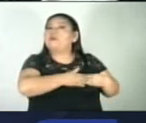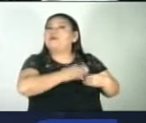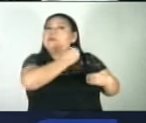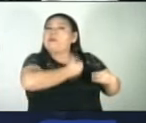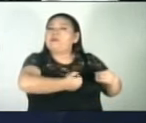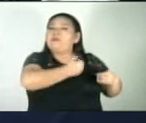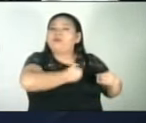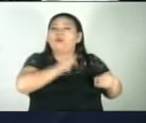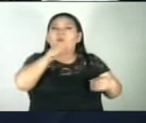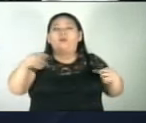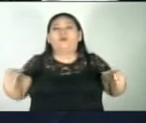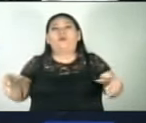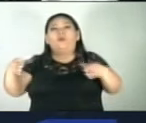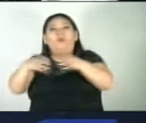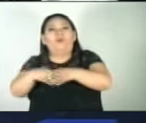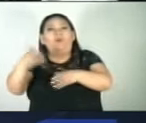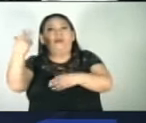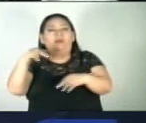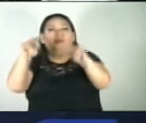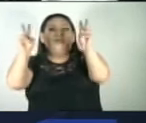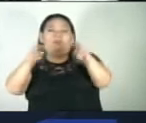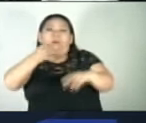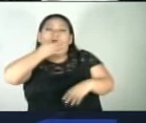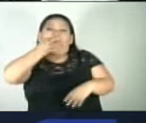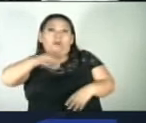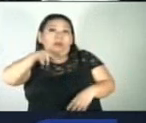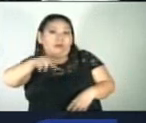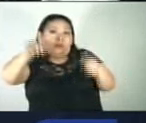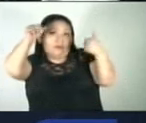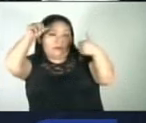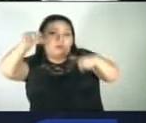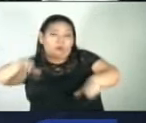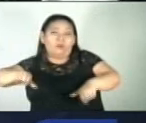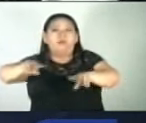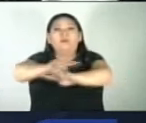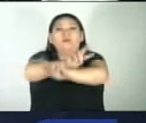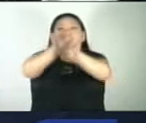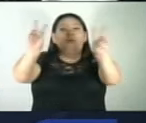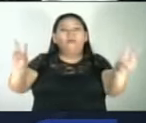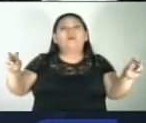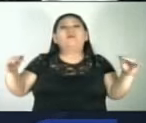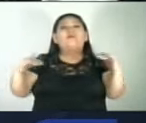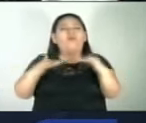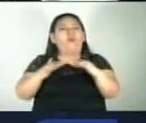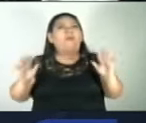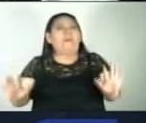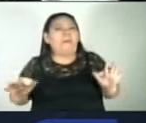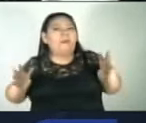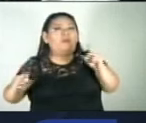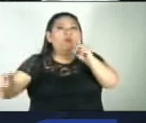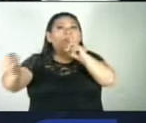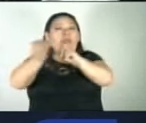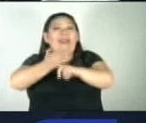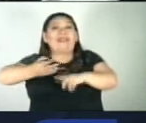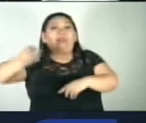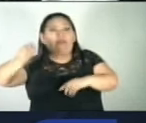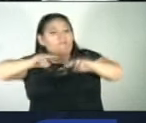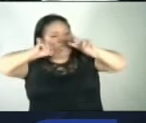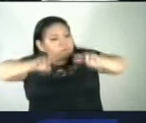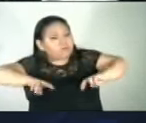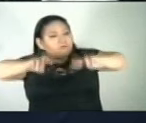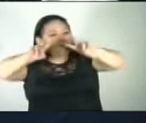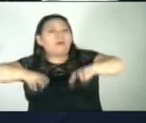de la Comisión de la Verdad fue parte central de los acuerdos de paz. El objetivo de la medida fue investigar los graves hechos de